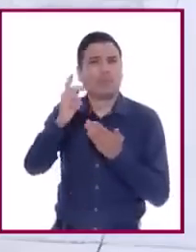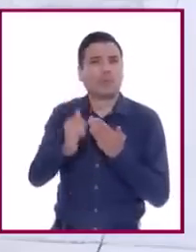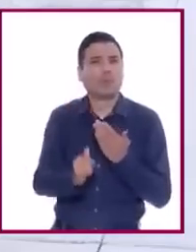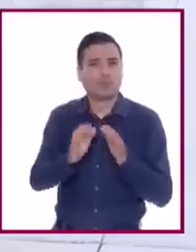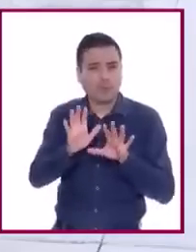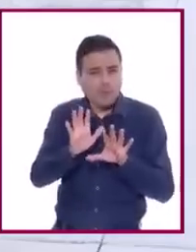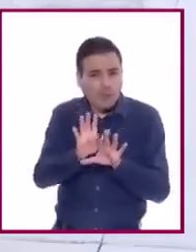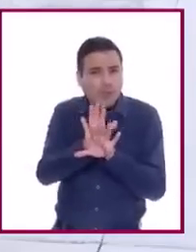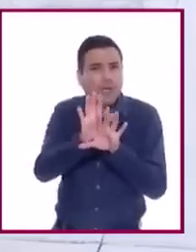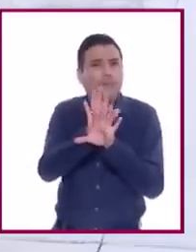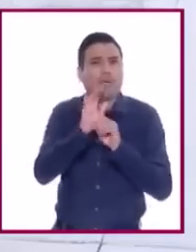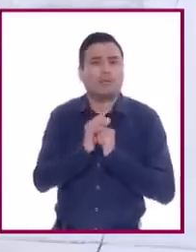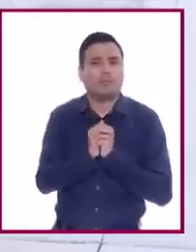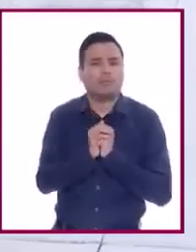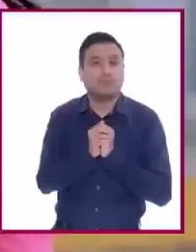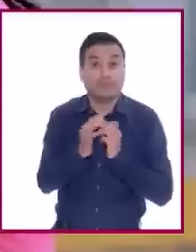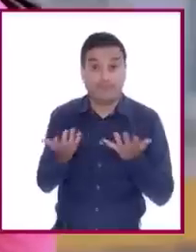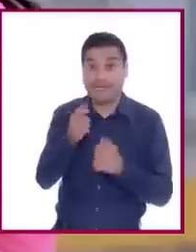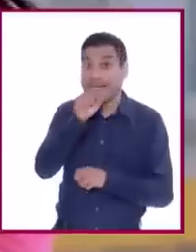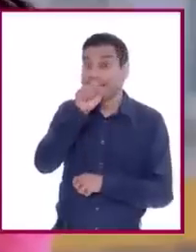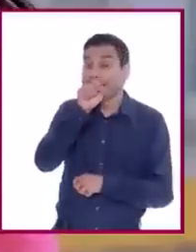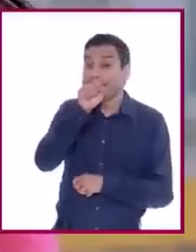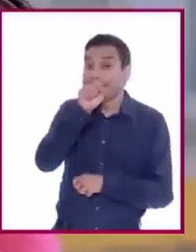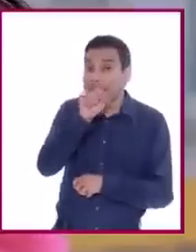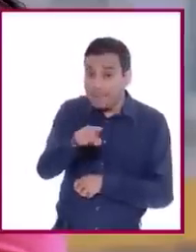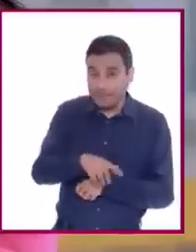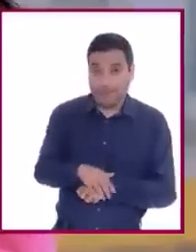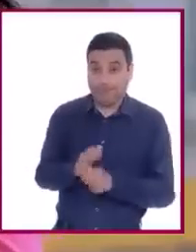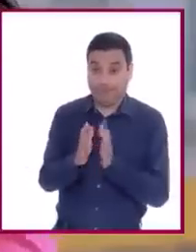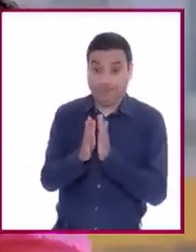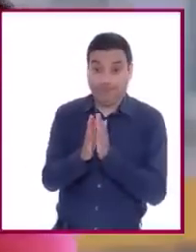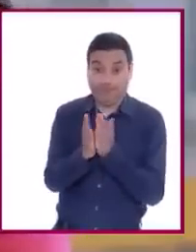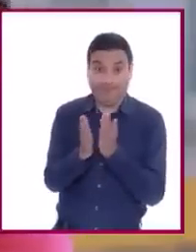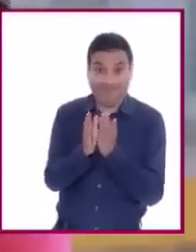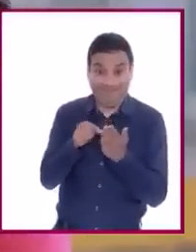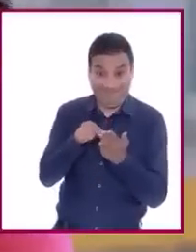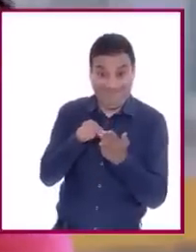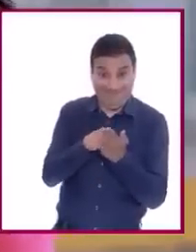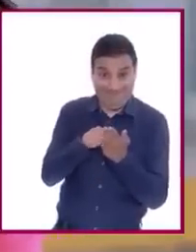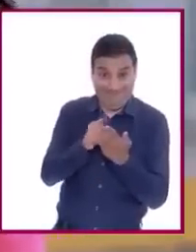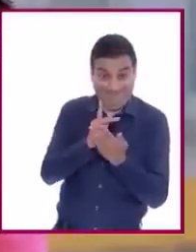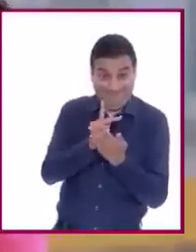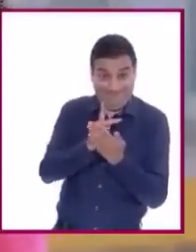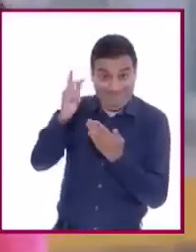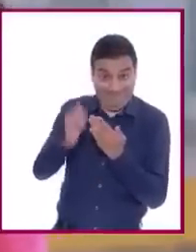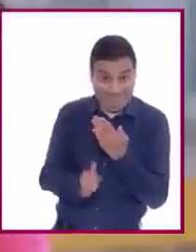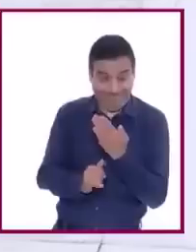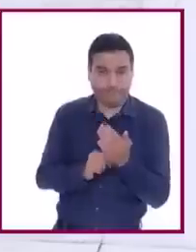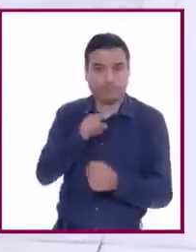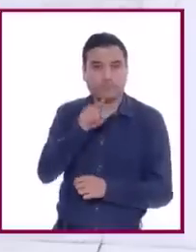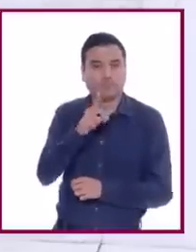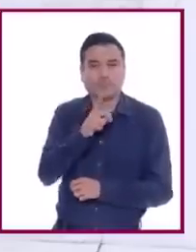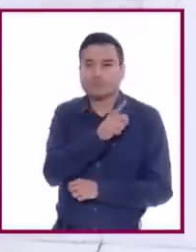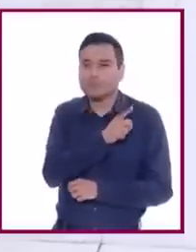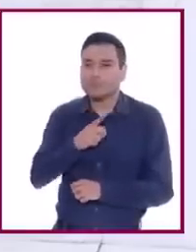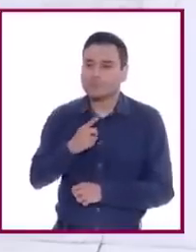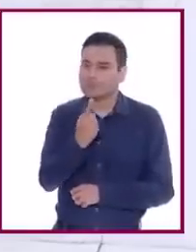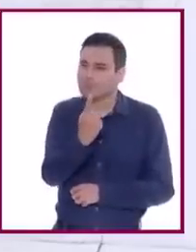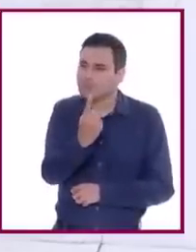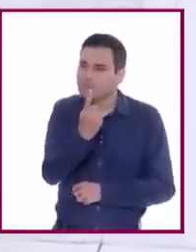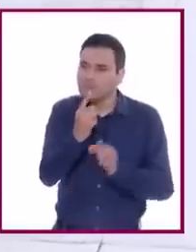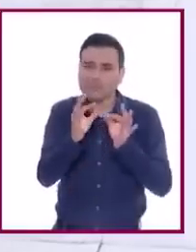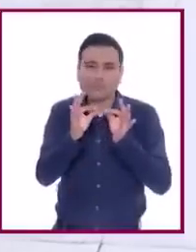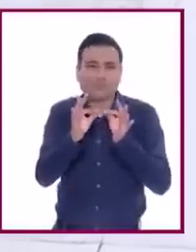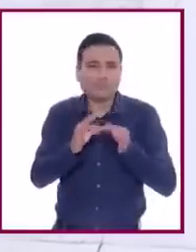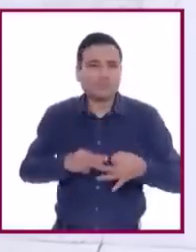importante en estas sugerencias colocar al centro lo que tenemos en el contexto y a nuestros alumnos debemos partir de